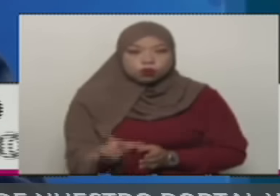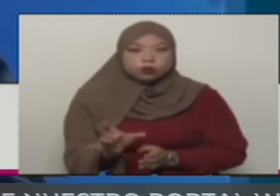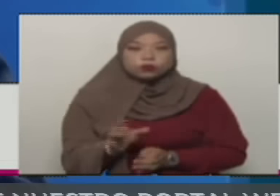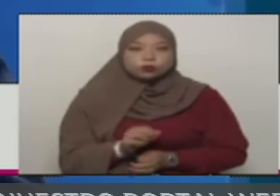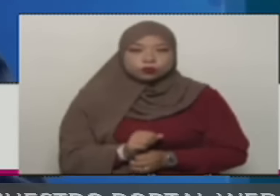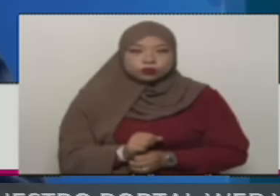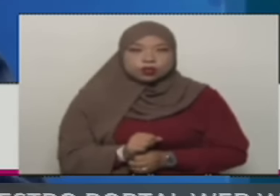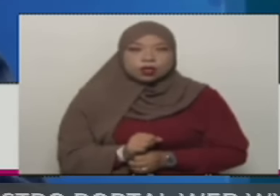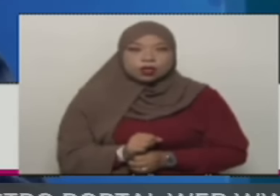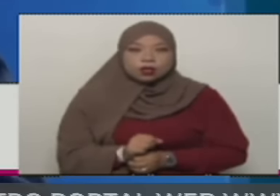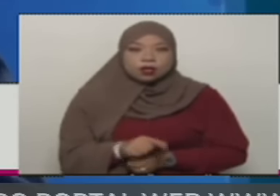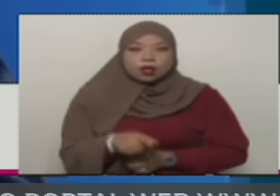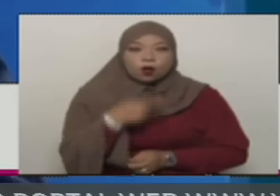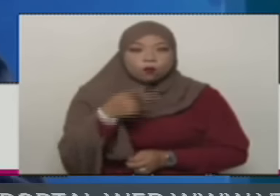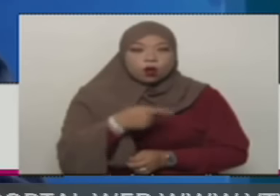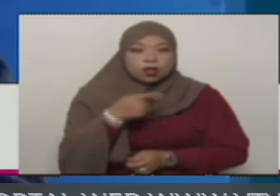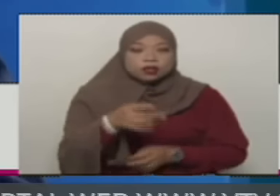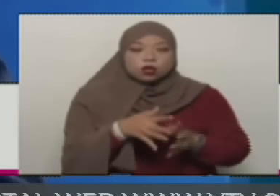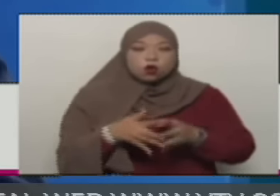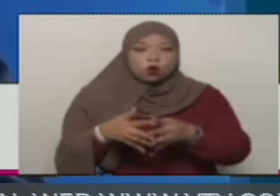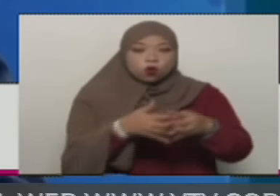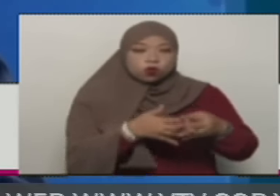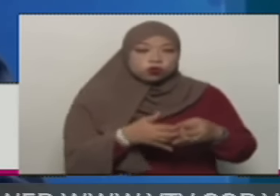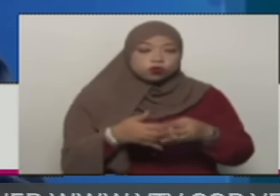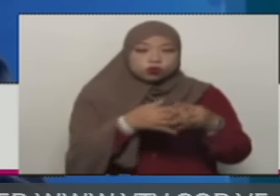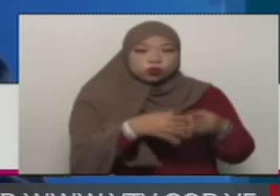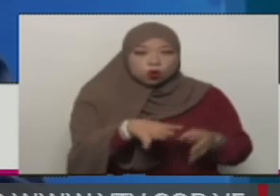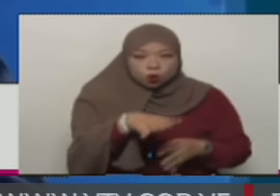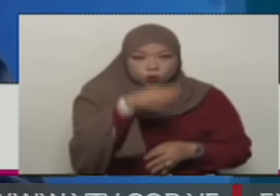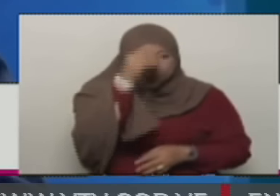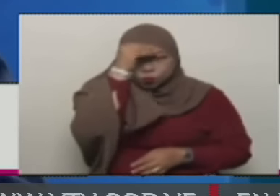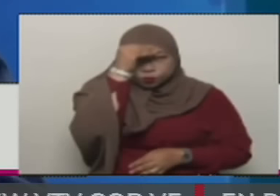muy conocedor de la política estadounidense,